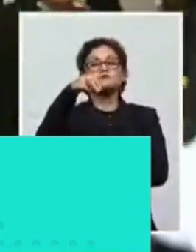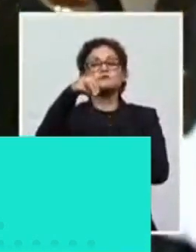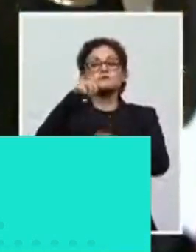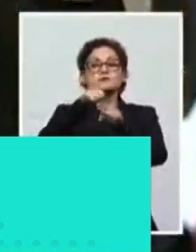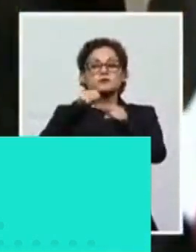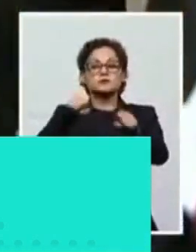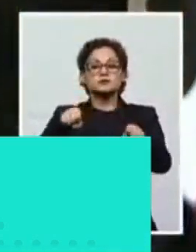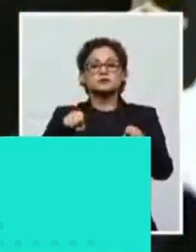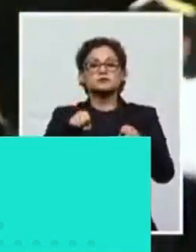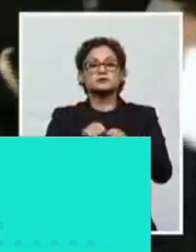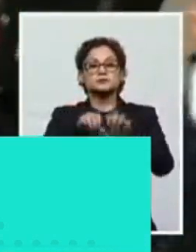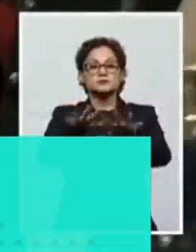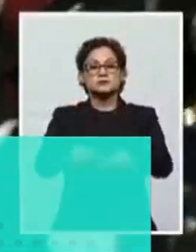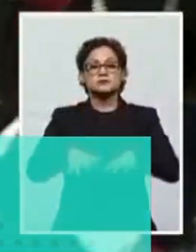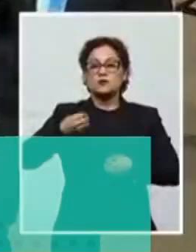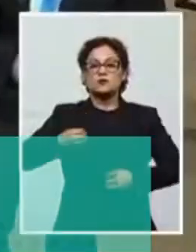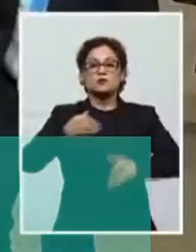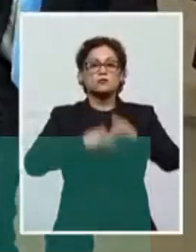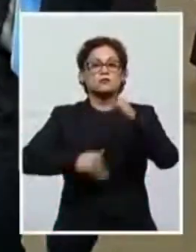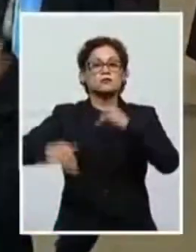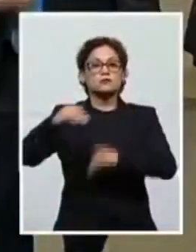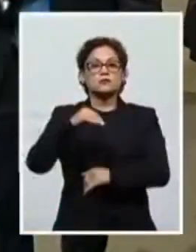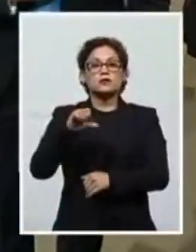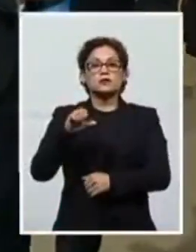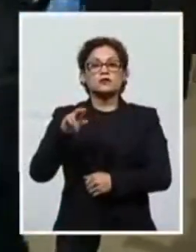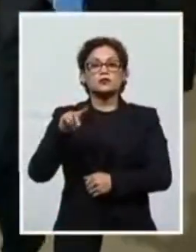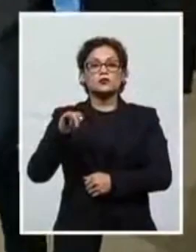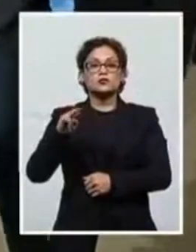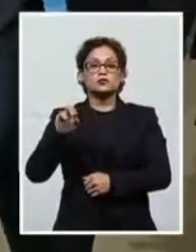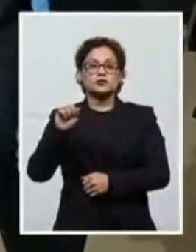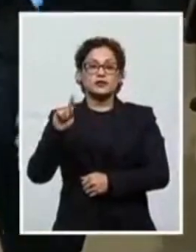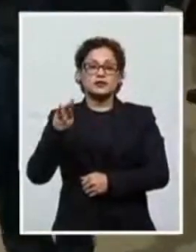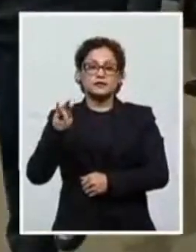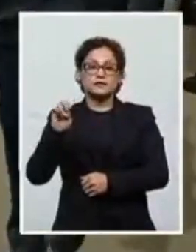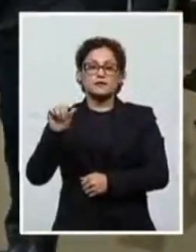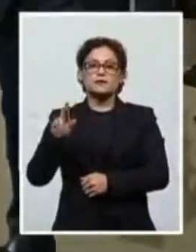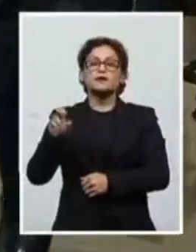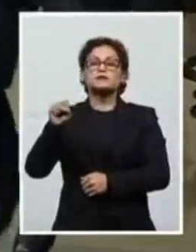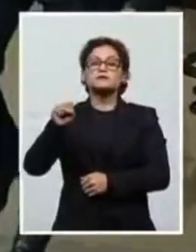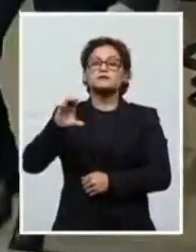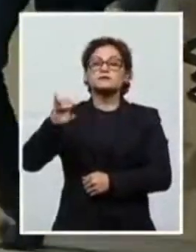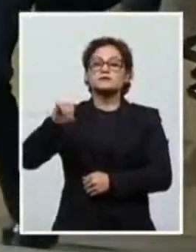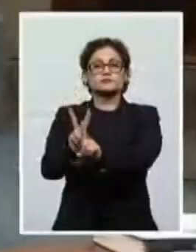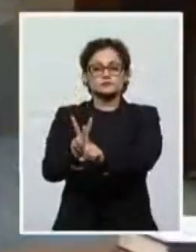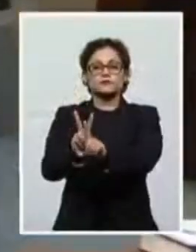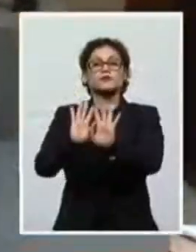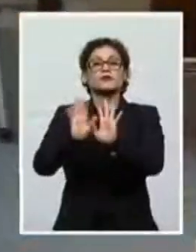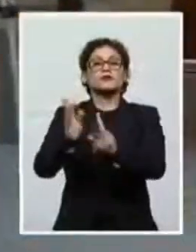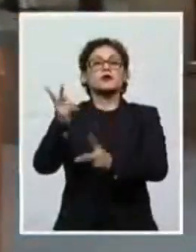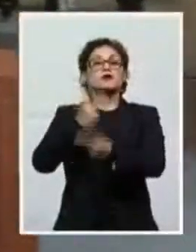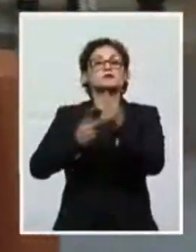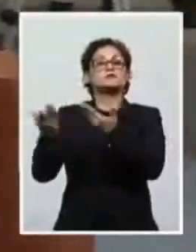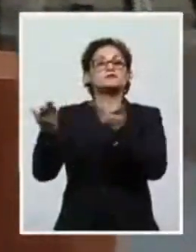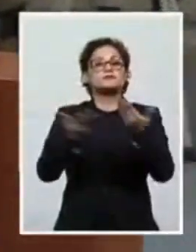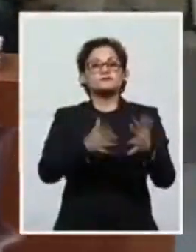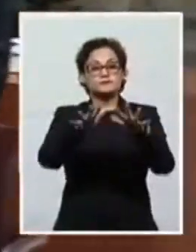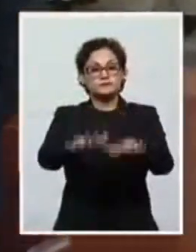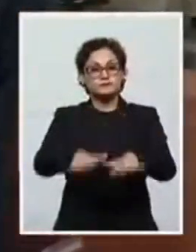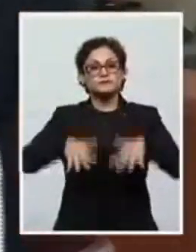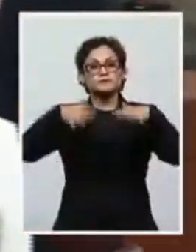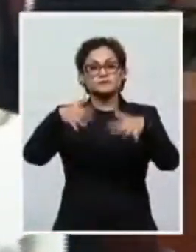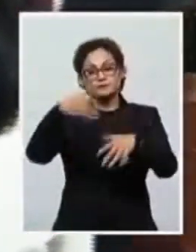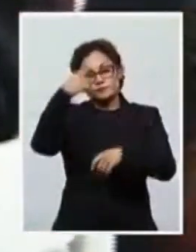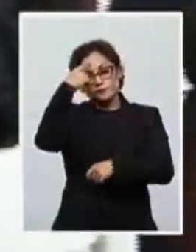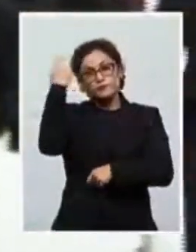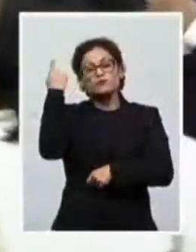magistradas Margarita Ríos Farhat y Yasmín Esquivel, a quienes propuso para llegar a ese cargo. El presidente de la Suprema Corte de Justicia de